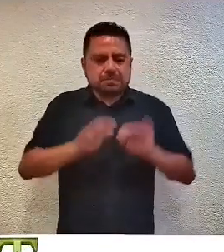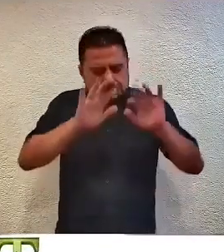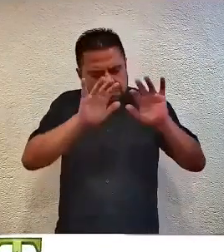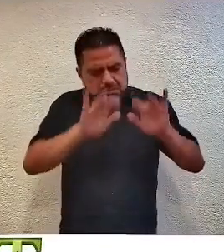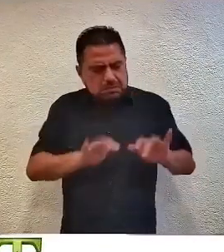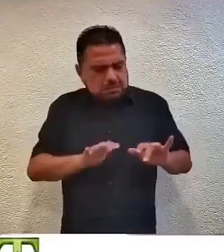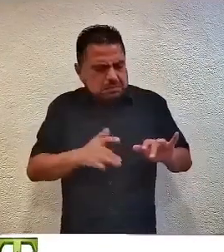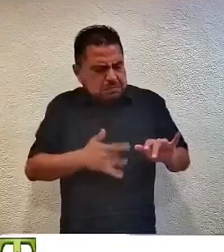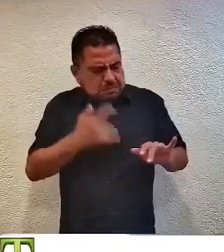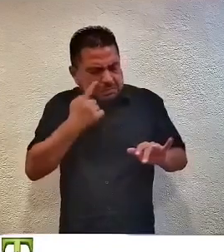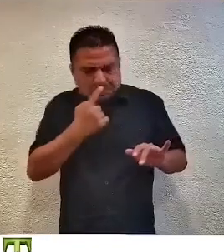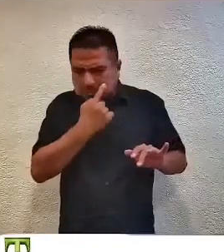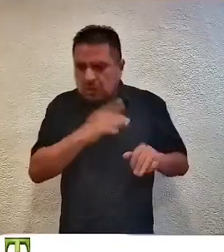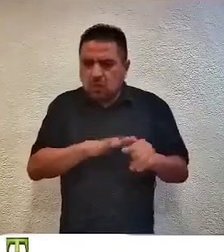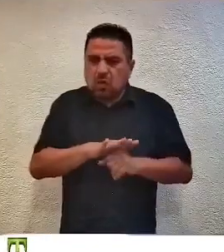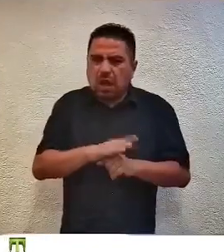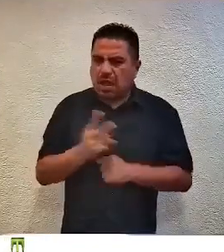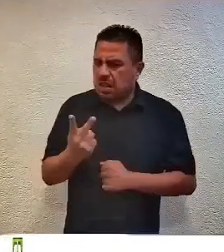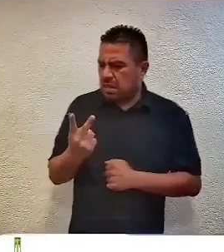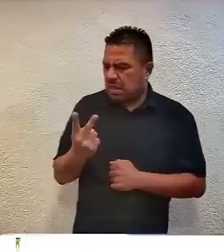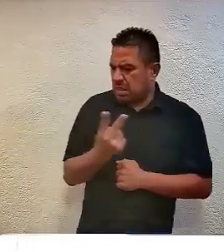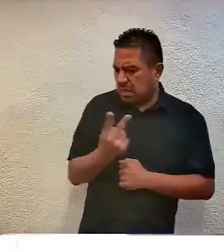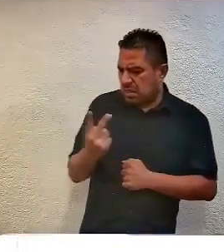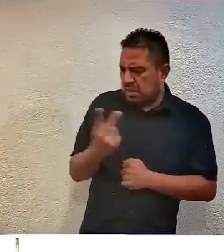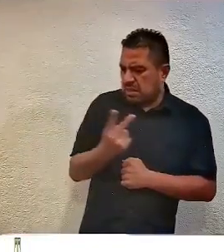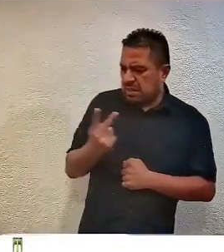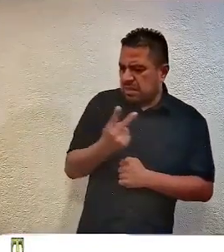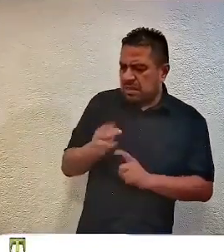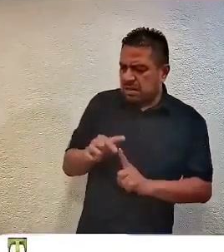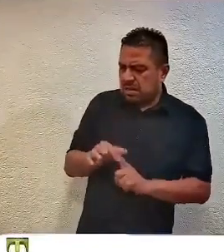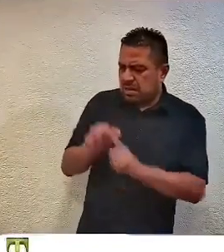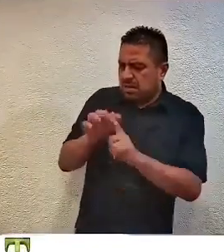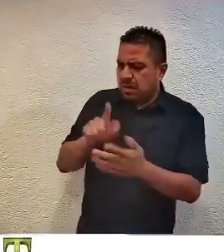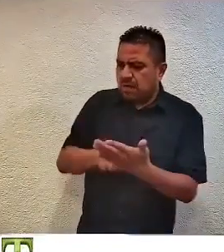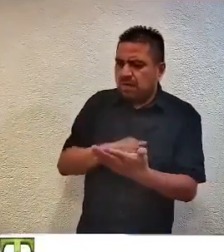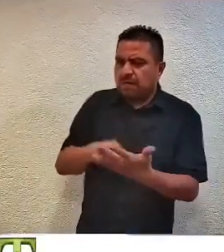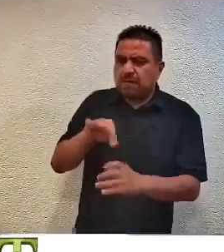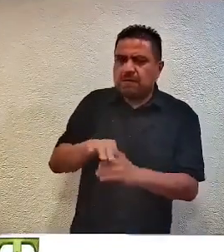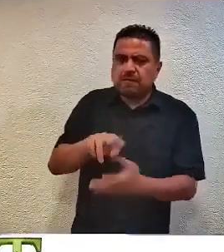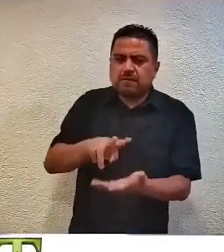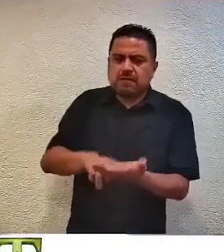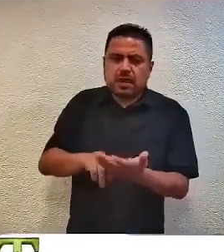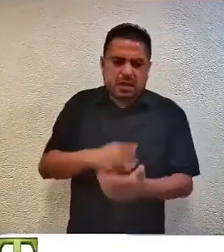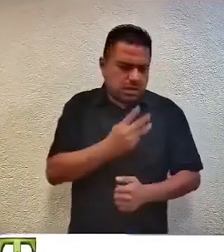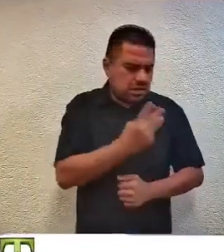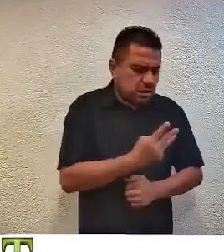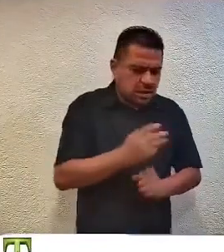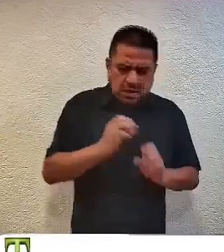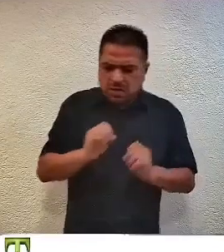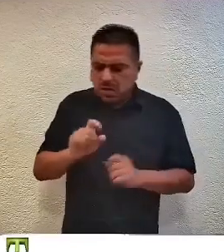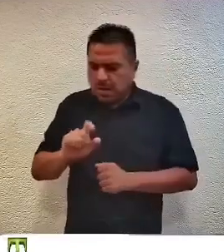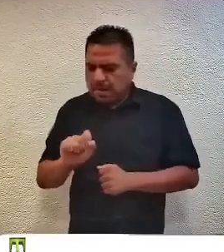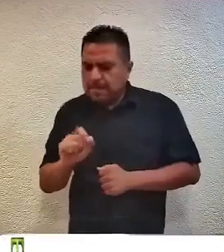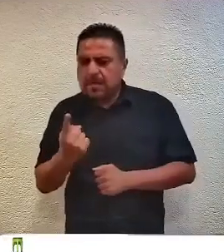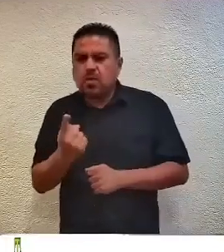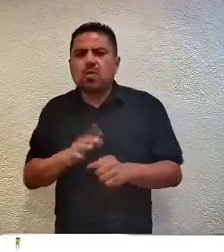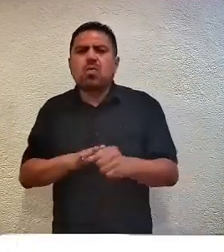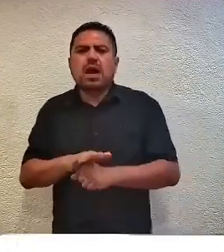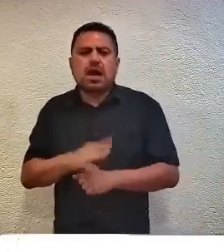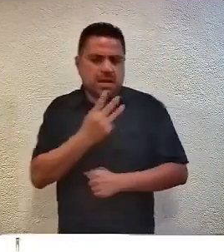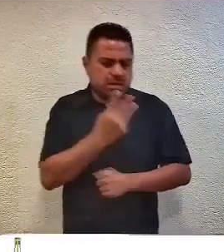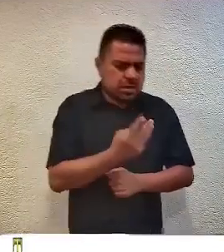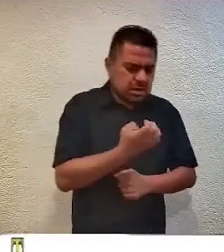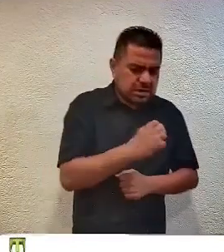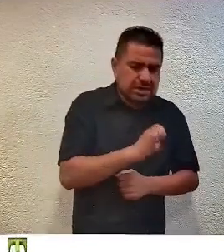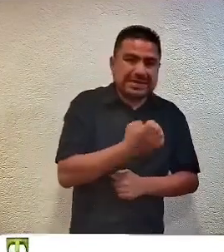en cuál de las dos era la elección válida, si la del 3 o la del 21, es decir, la del 3 de enero